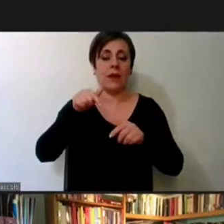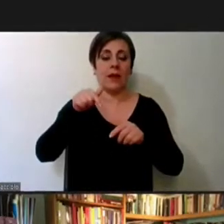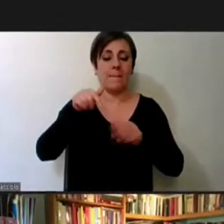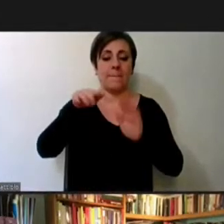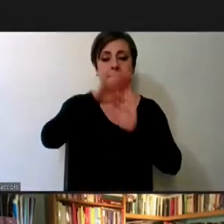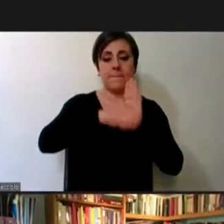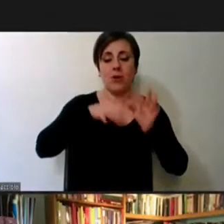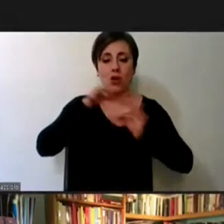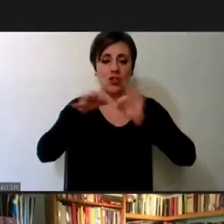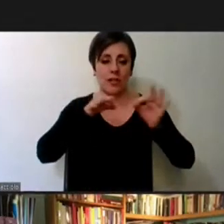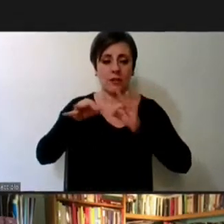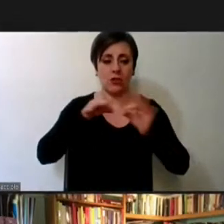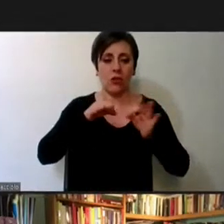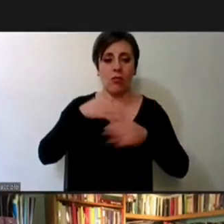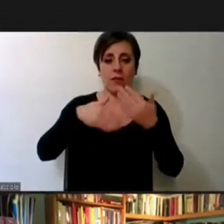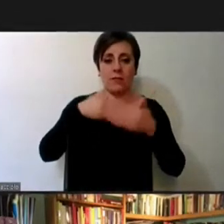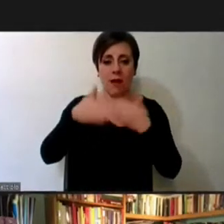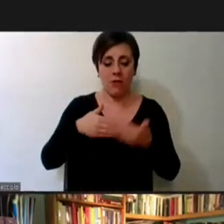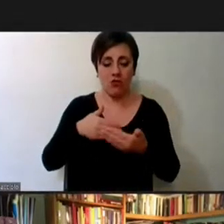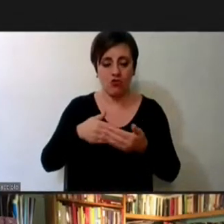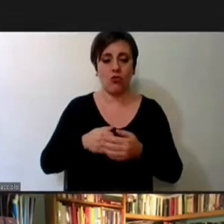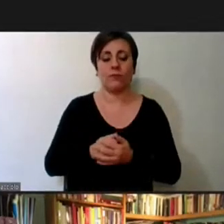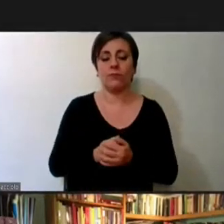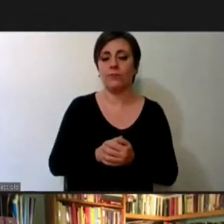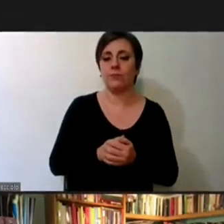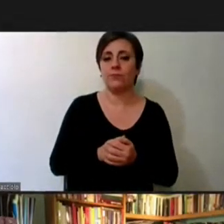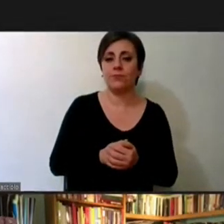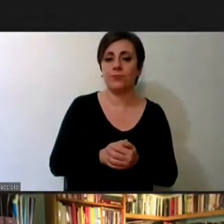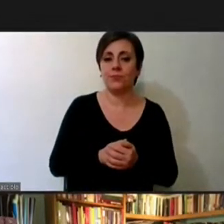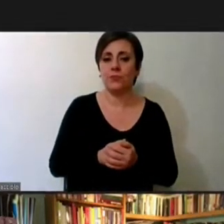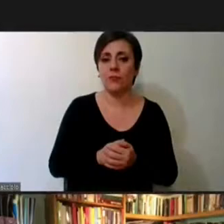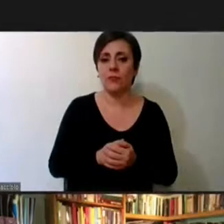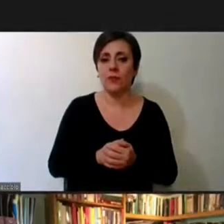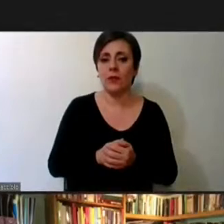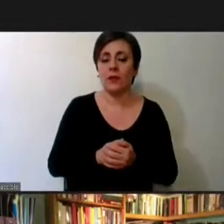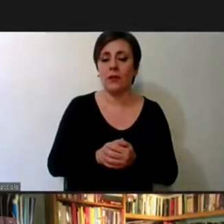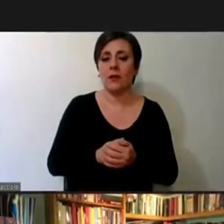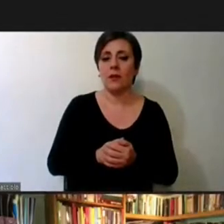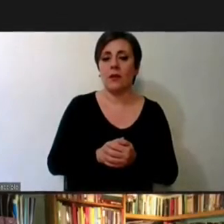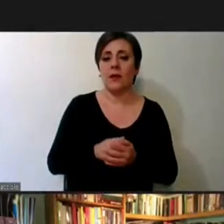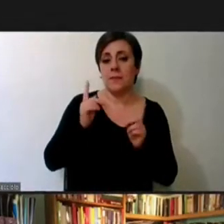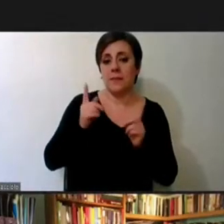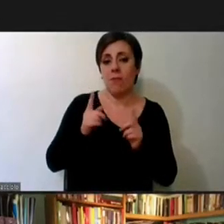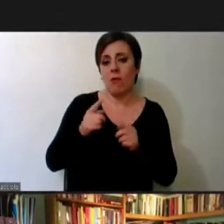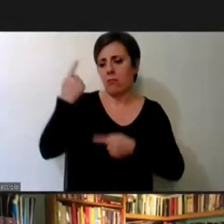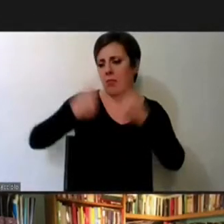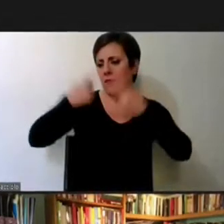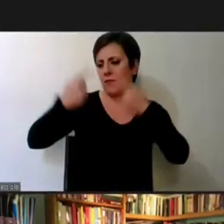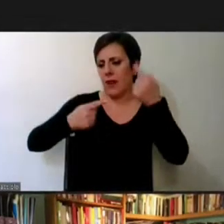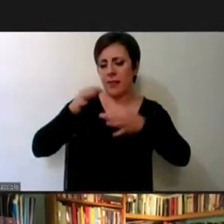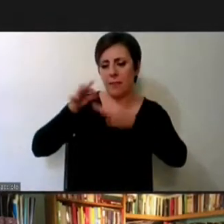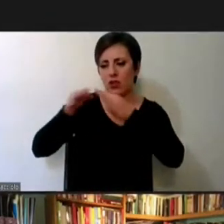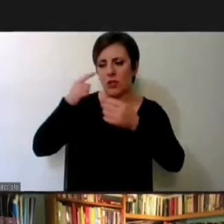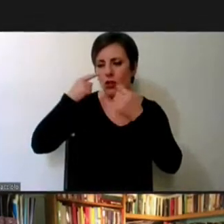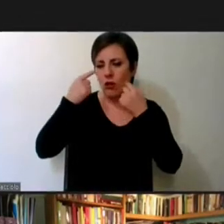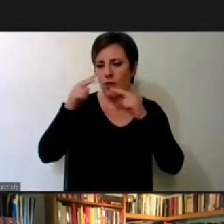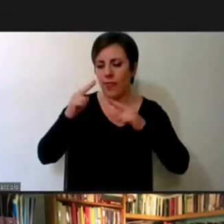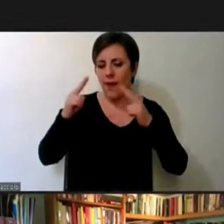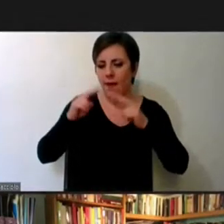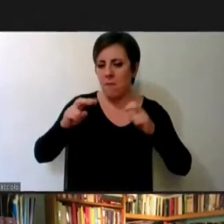del Ministerio de Economía y Competitividad, y ha dirigido asimismo distintos proyectos de investigación a lo largo de